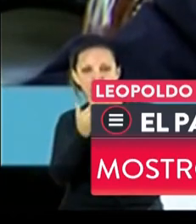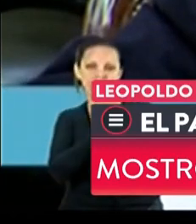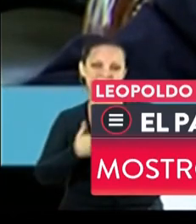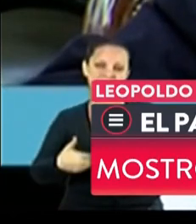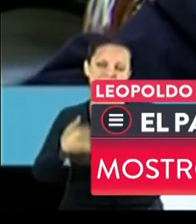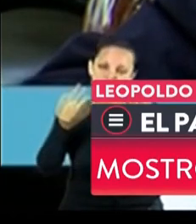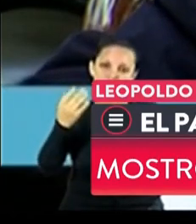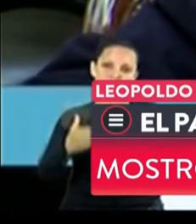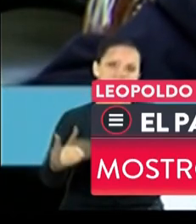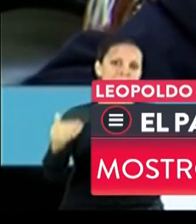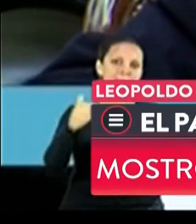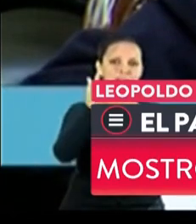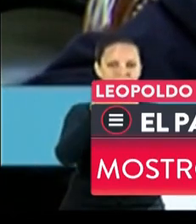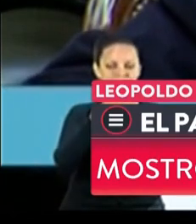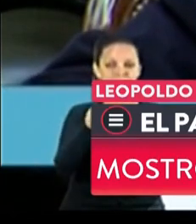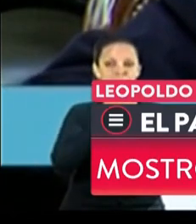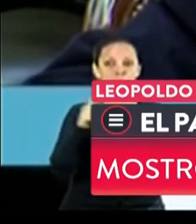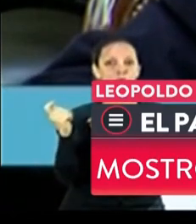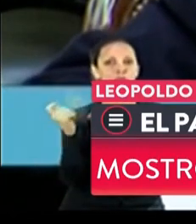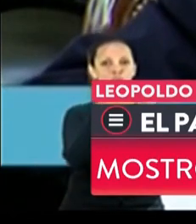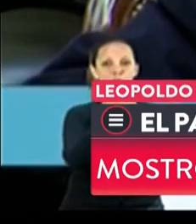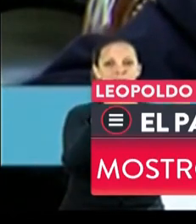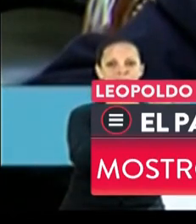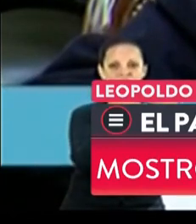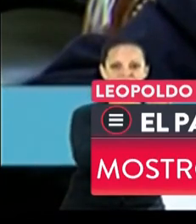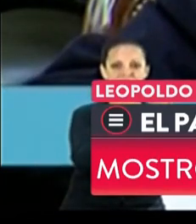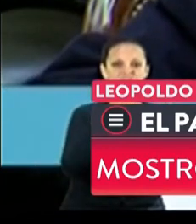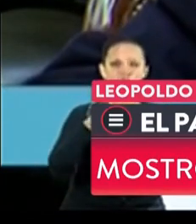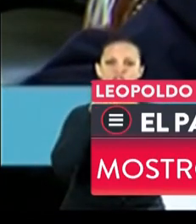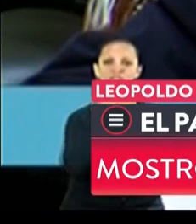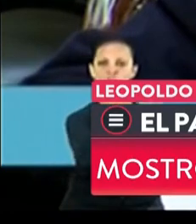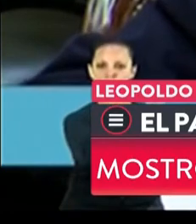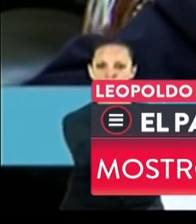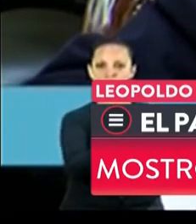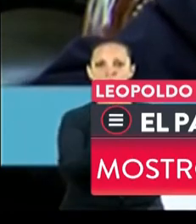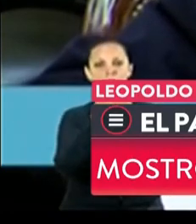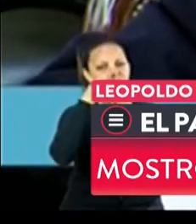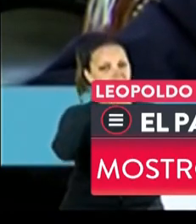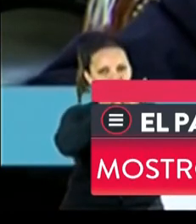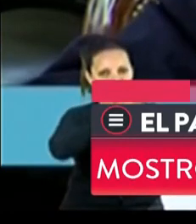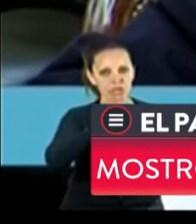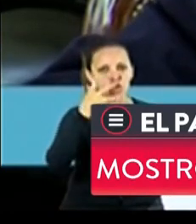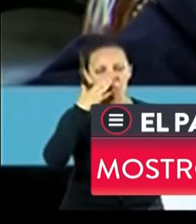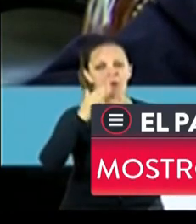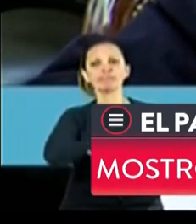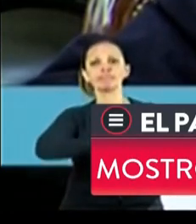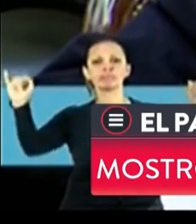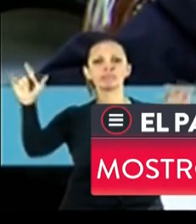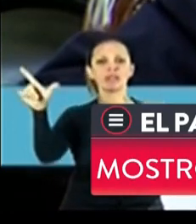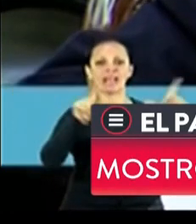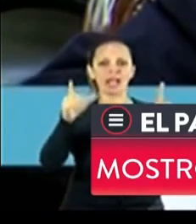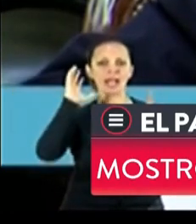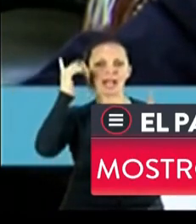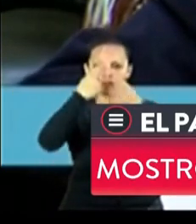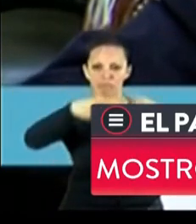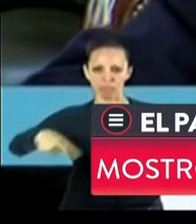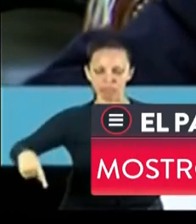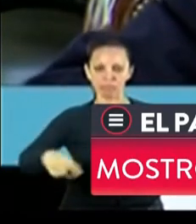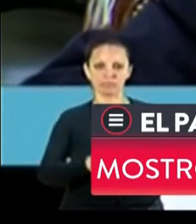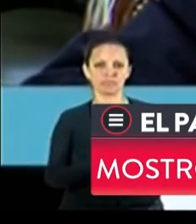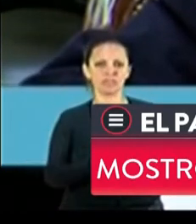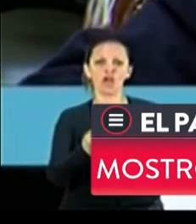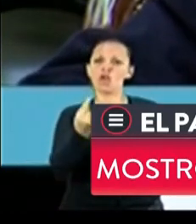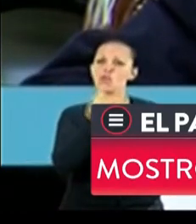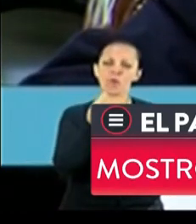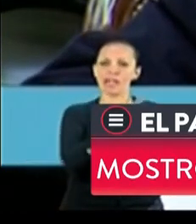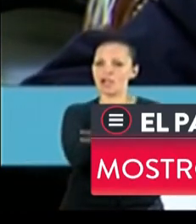esta acusación y nosotros vamos a mostrar esto en los medios periodísticos. No hay ninguna duda, señor presidente, que los incidentes de